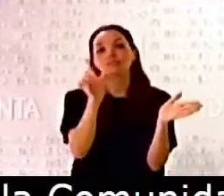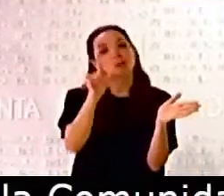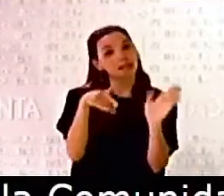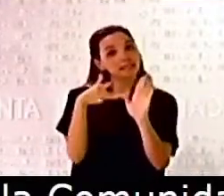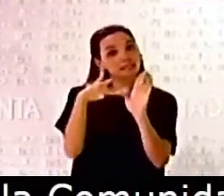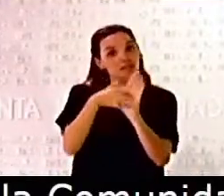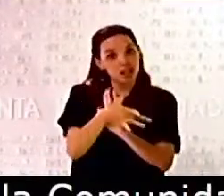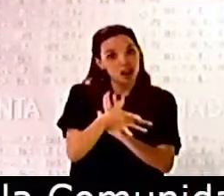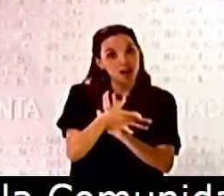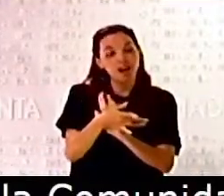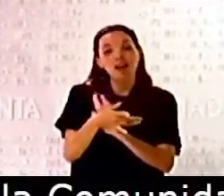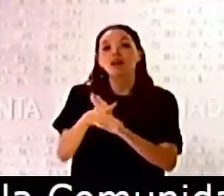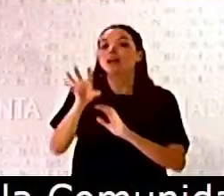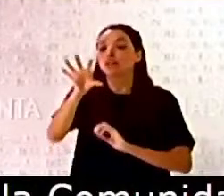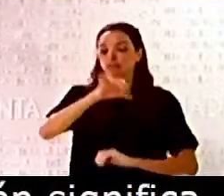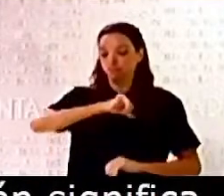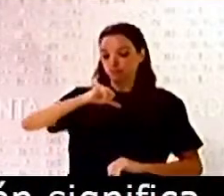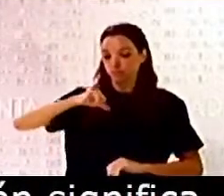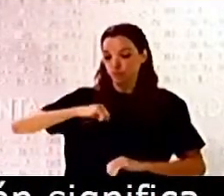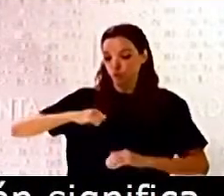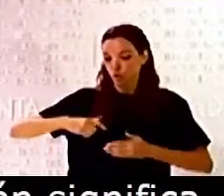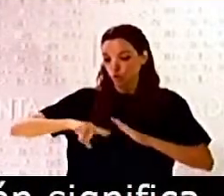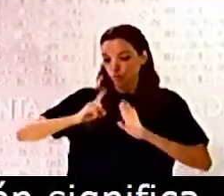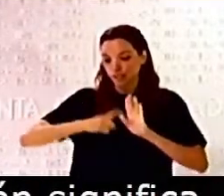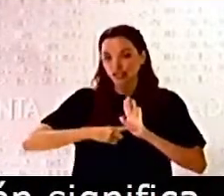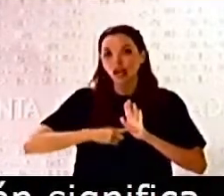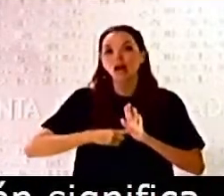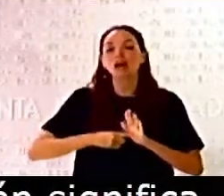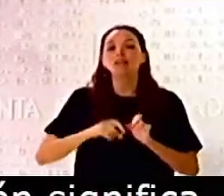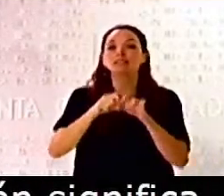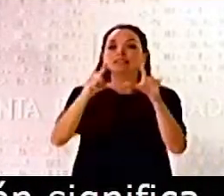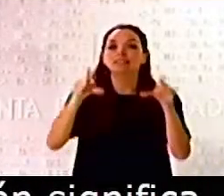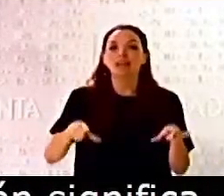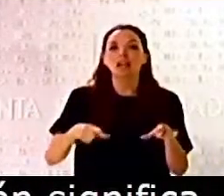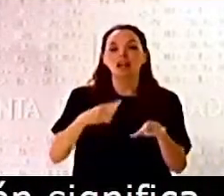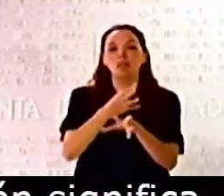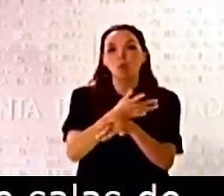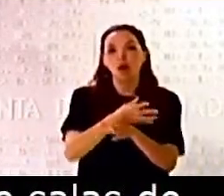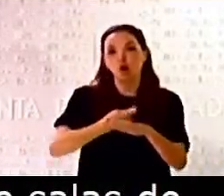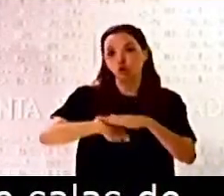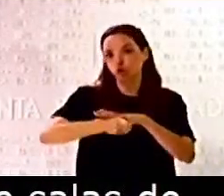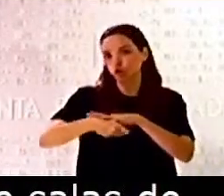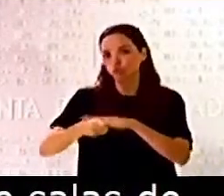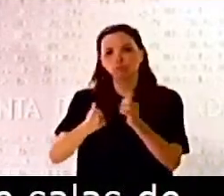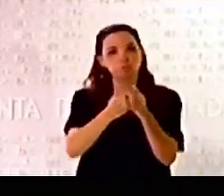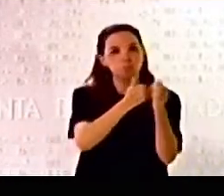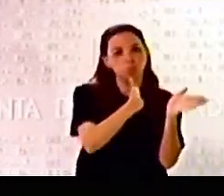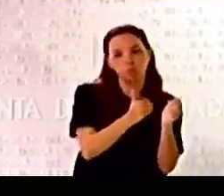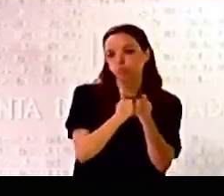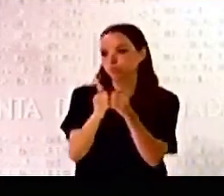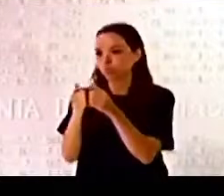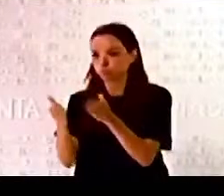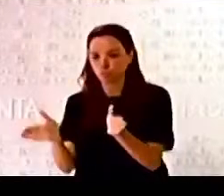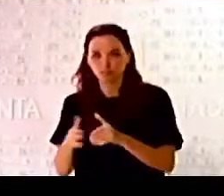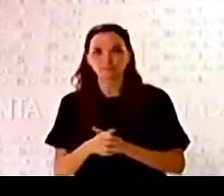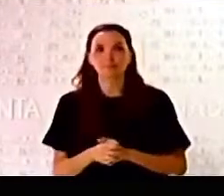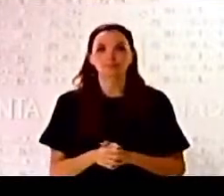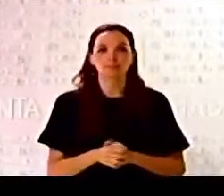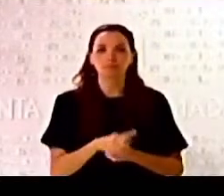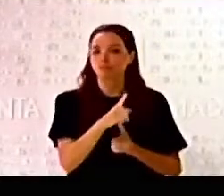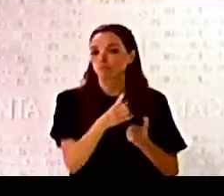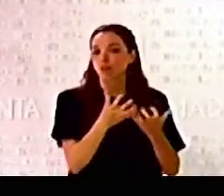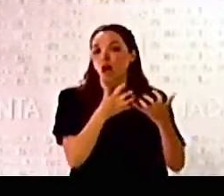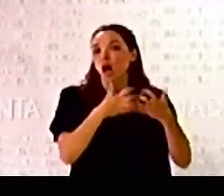la comunidad autónoma se abren las salas de juego, sean estas salas de juego automáticas o sean